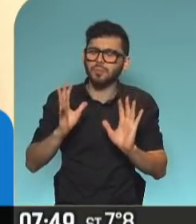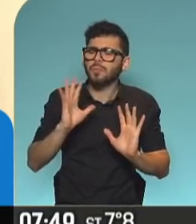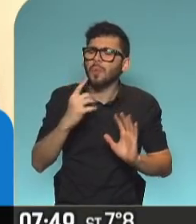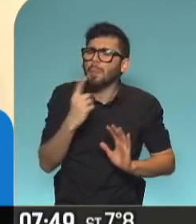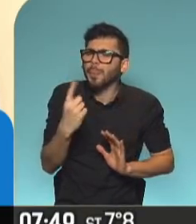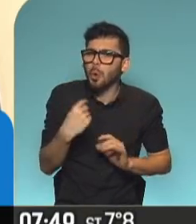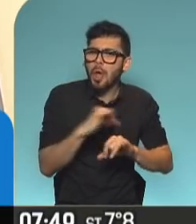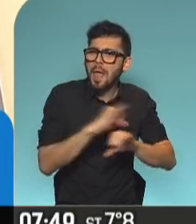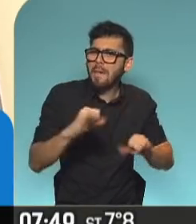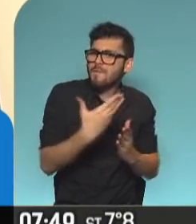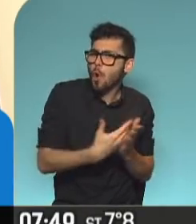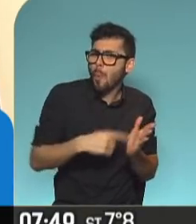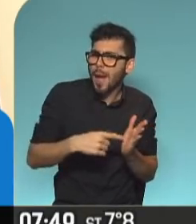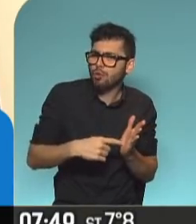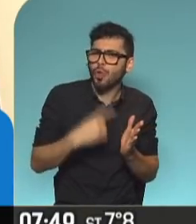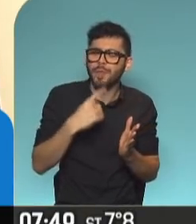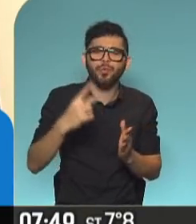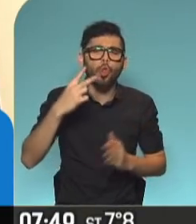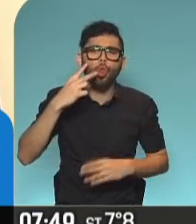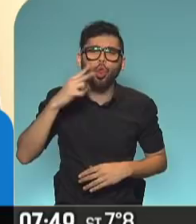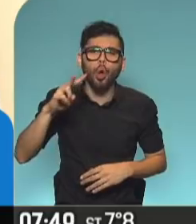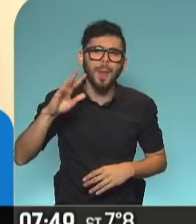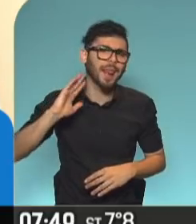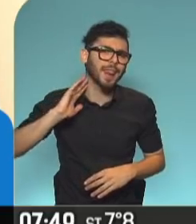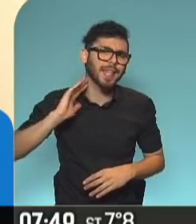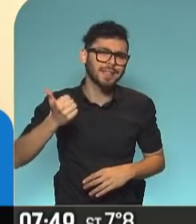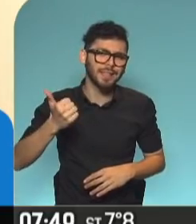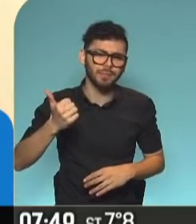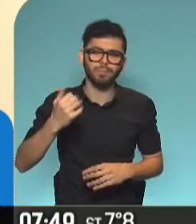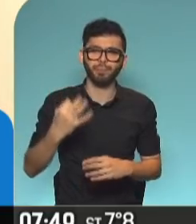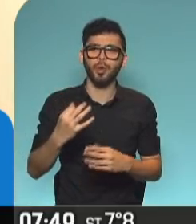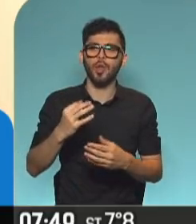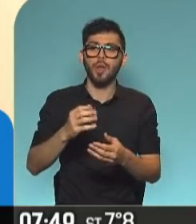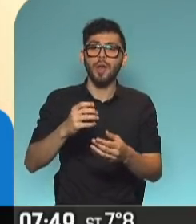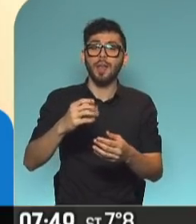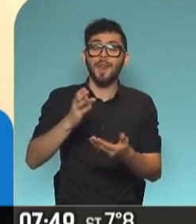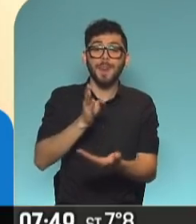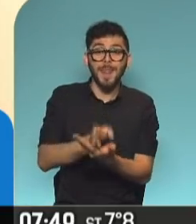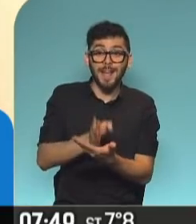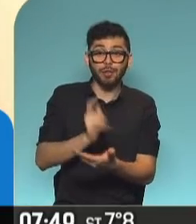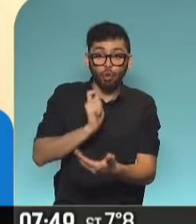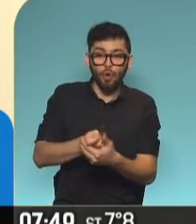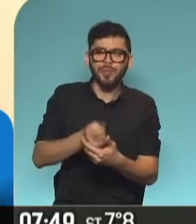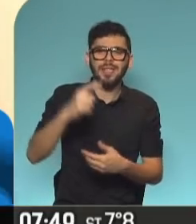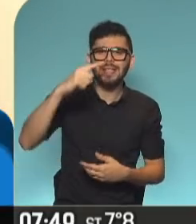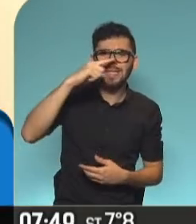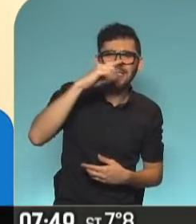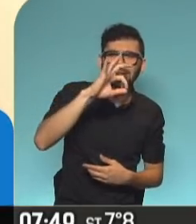por ejemplo, en 2016 se pasó de pagar los derechos de 700 pesos a 3.500, una